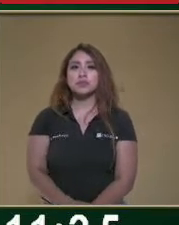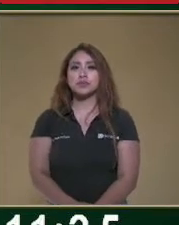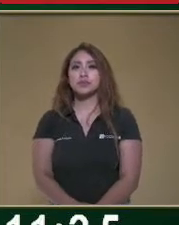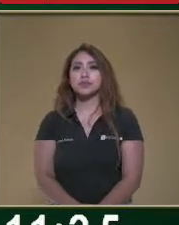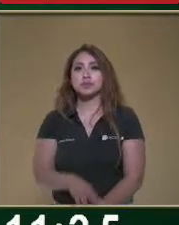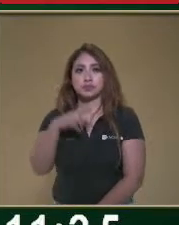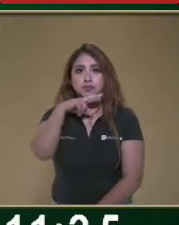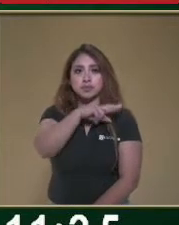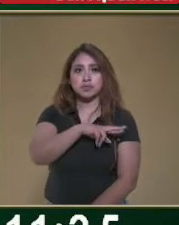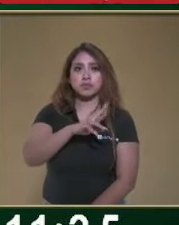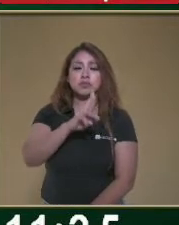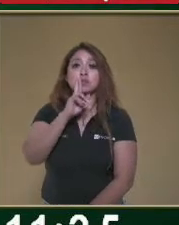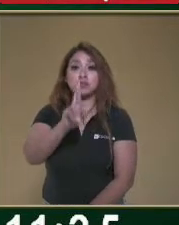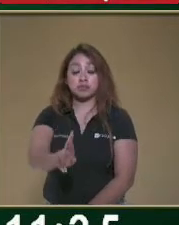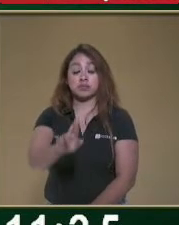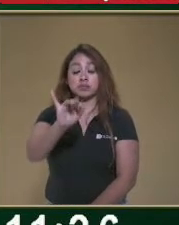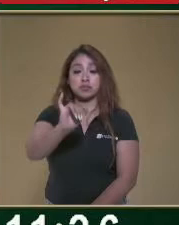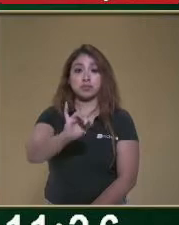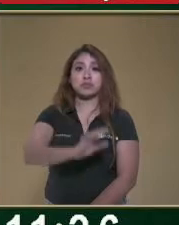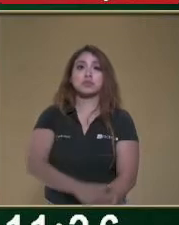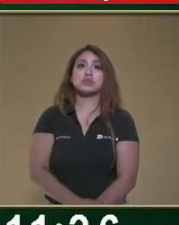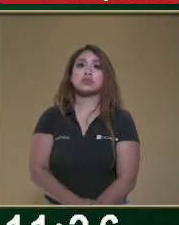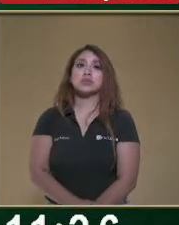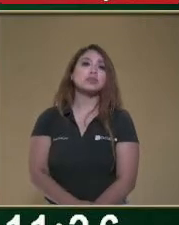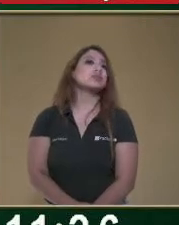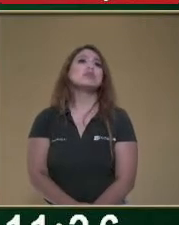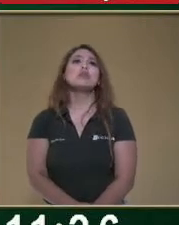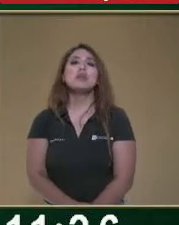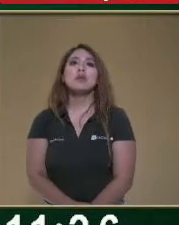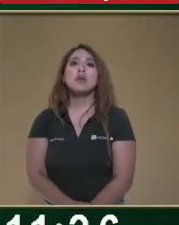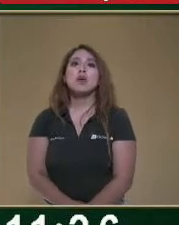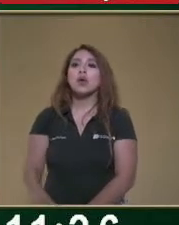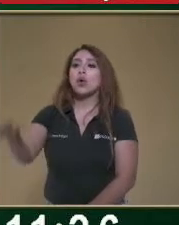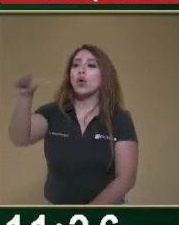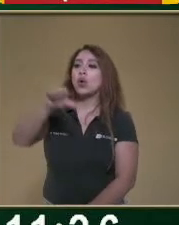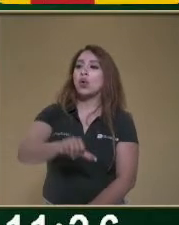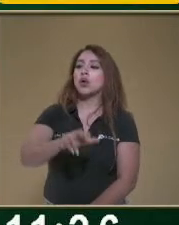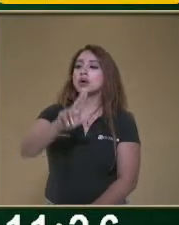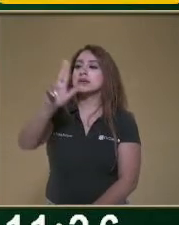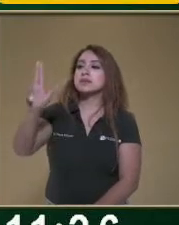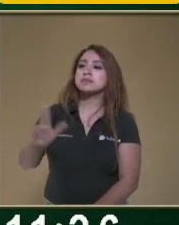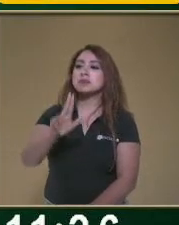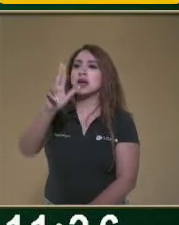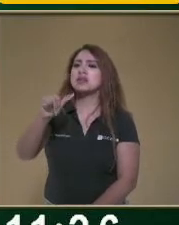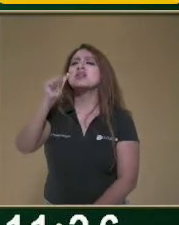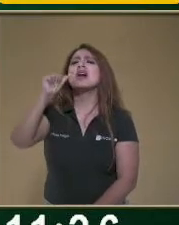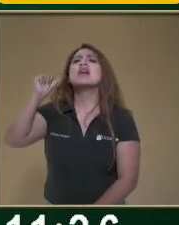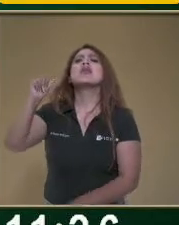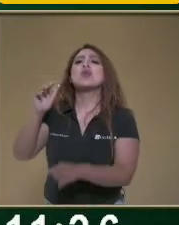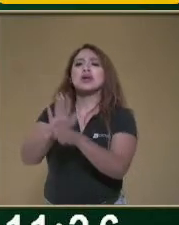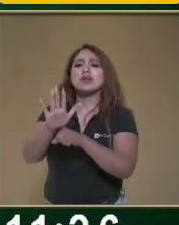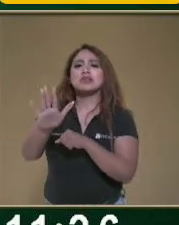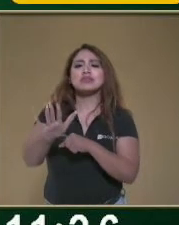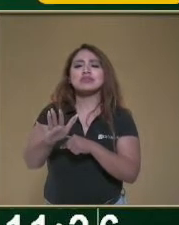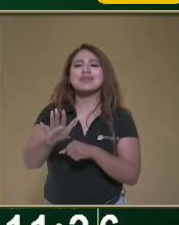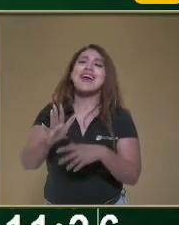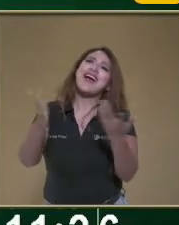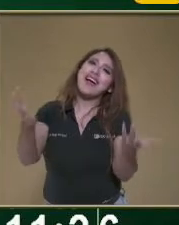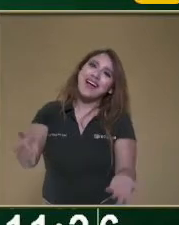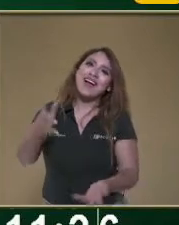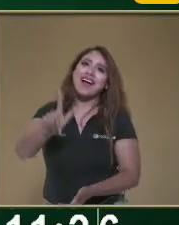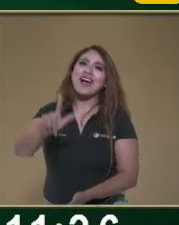rápida. Resolvamos juntos. Primera pregunta. Si hoy es martes, ¿qué día fue ayer? Ayer fue lunes, maestra